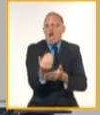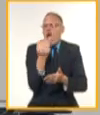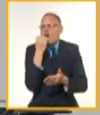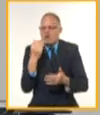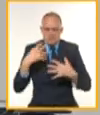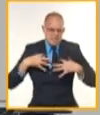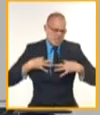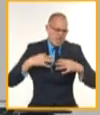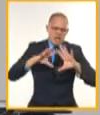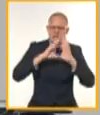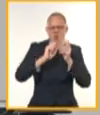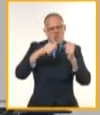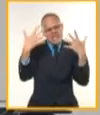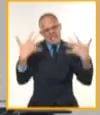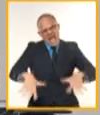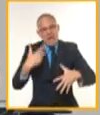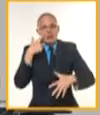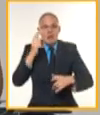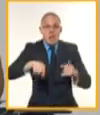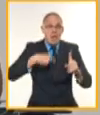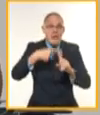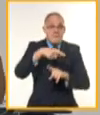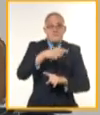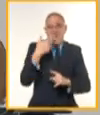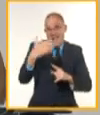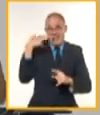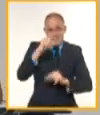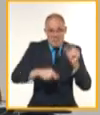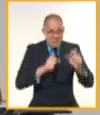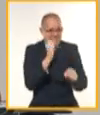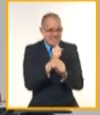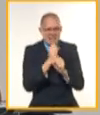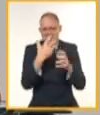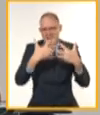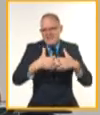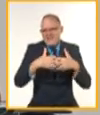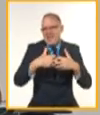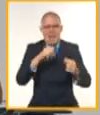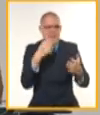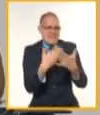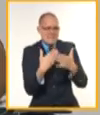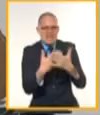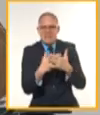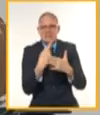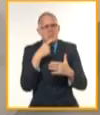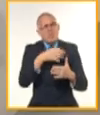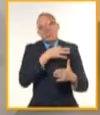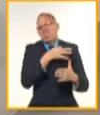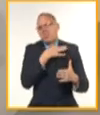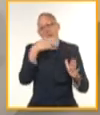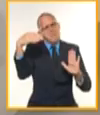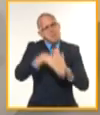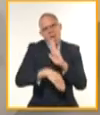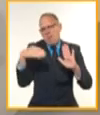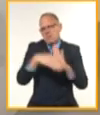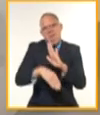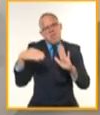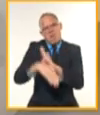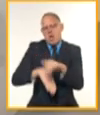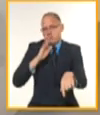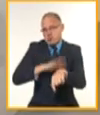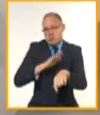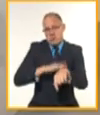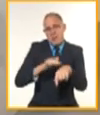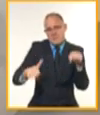incluso pequeños negocios, pero una gran cantidad de pequeños negocios, gente que, o sea,